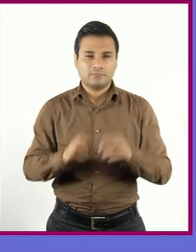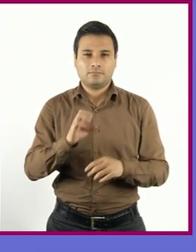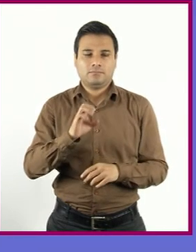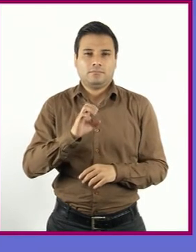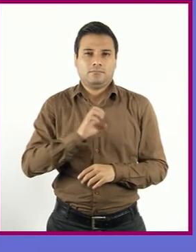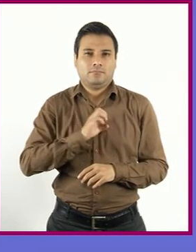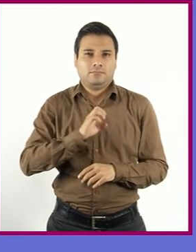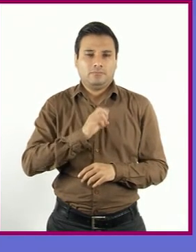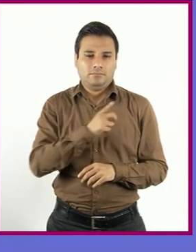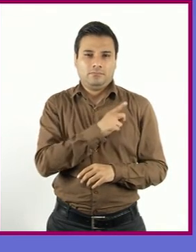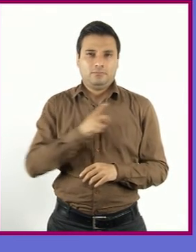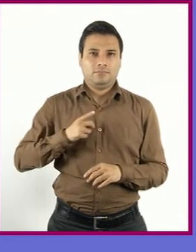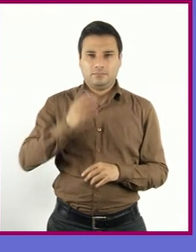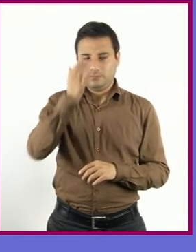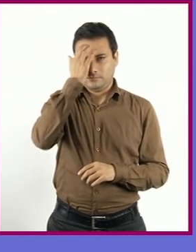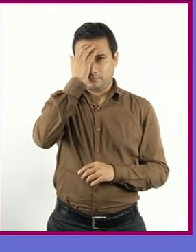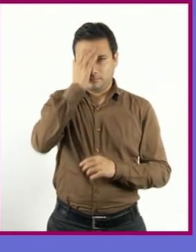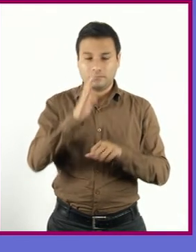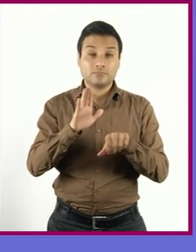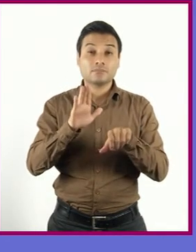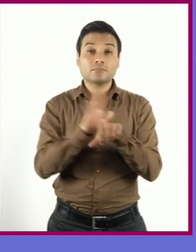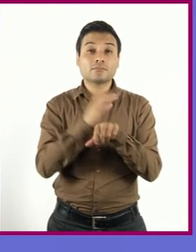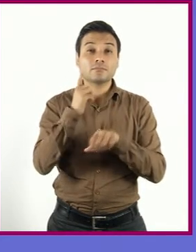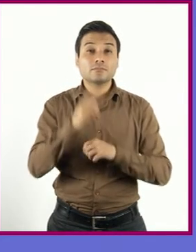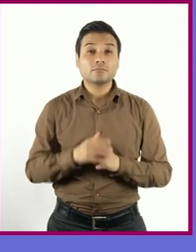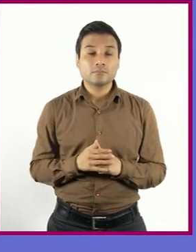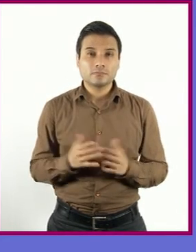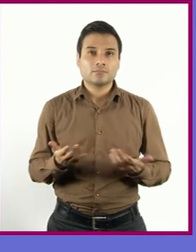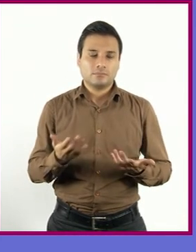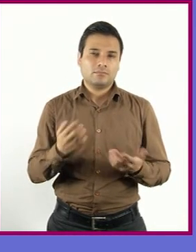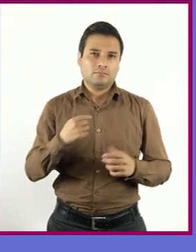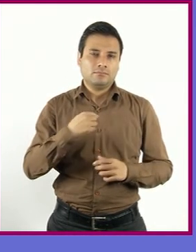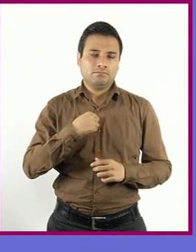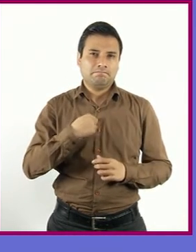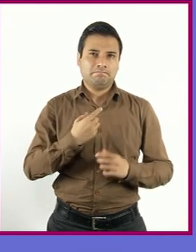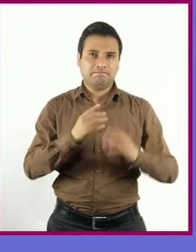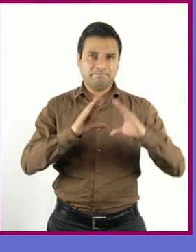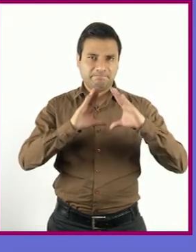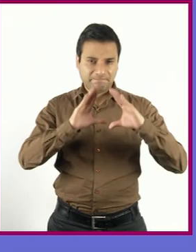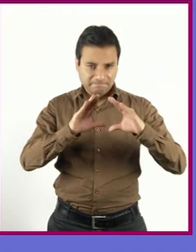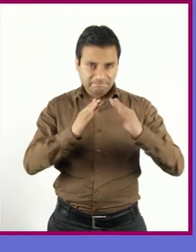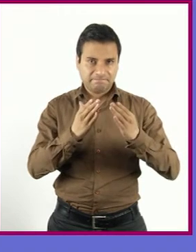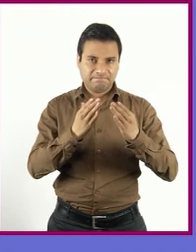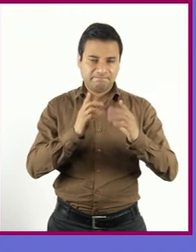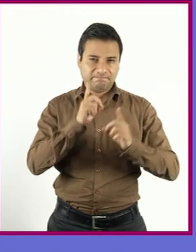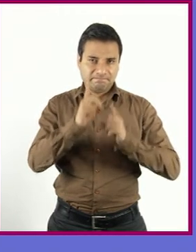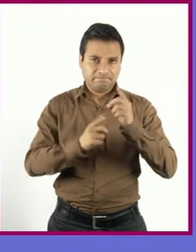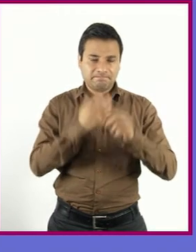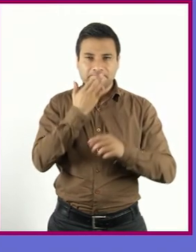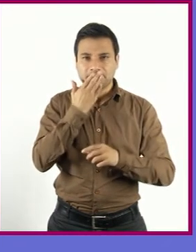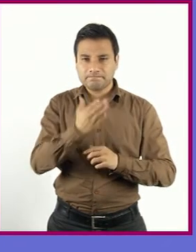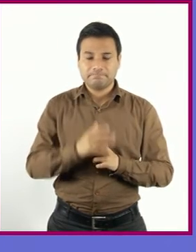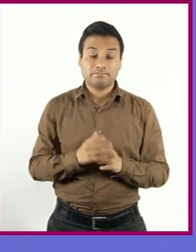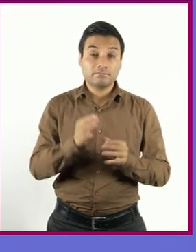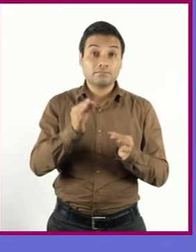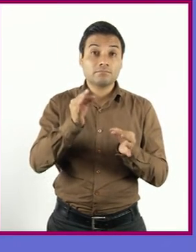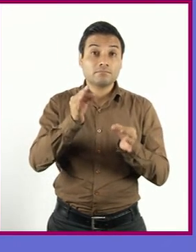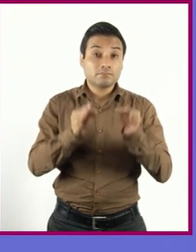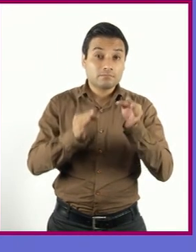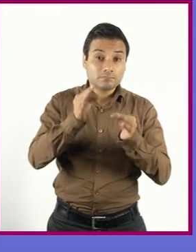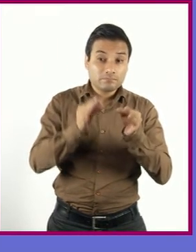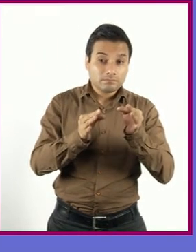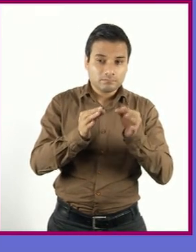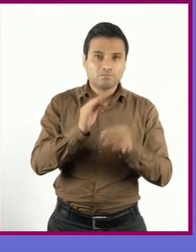que los entrenadores guíen a sus atletas. Y en el caso de los jueces, para aplicar de forma